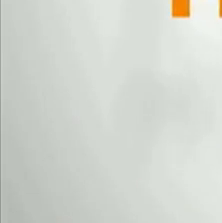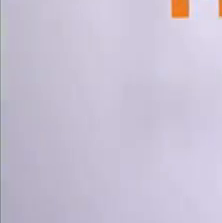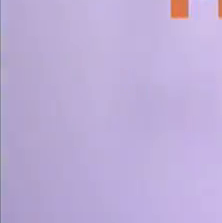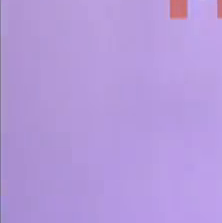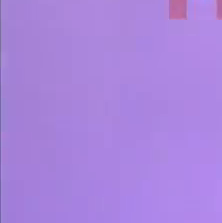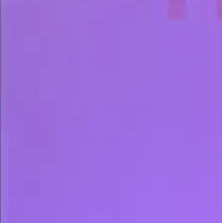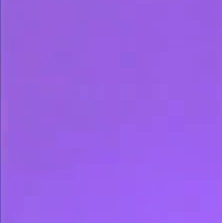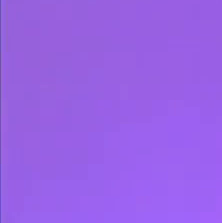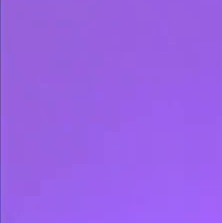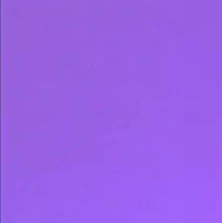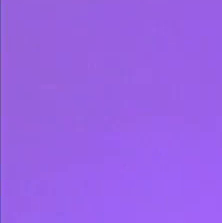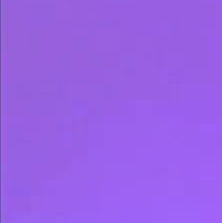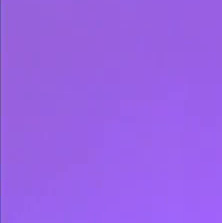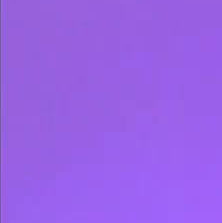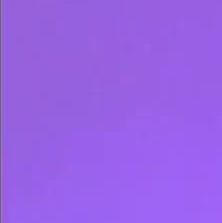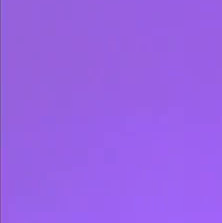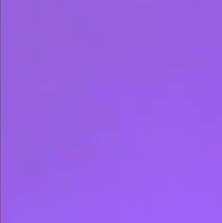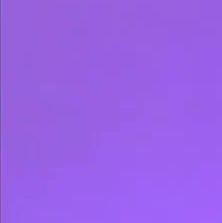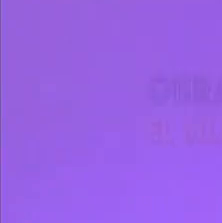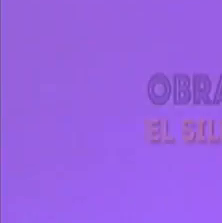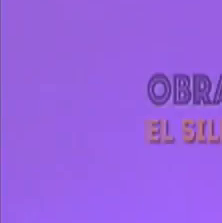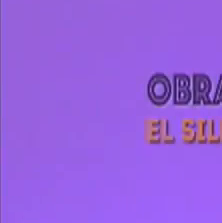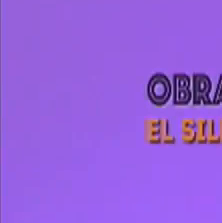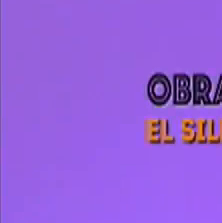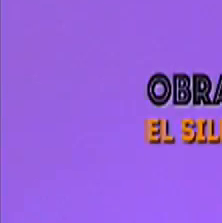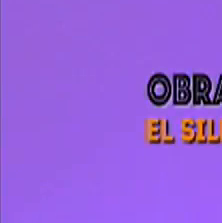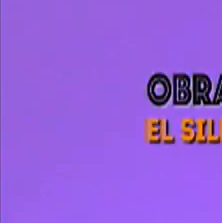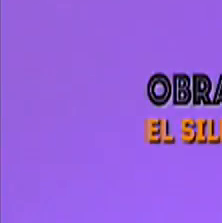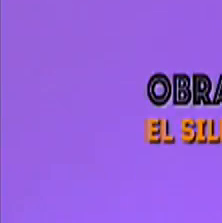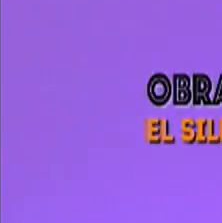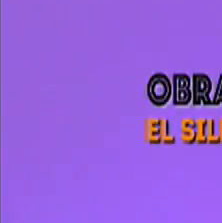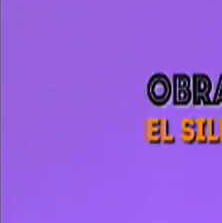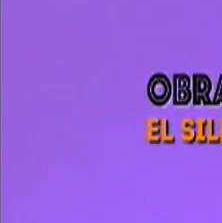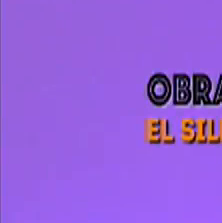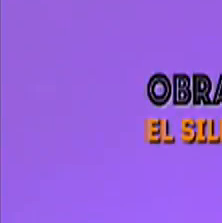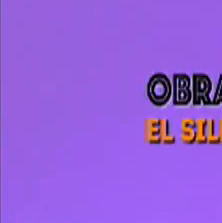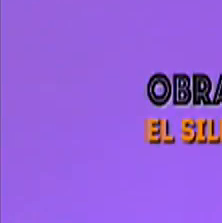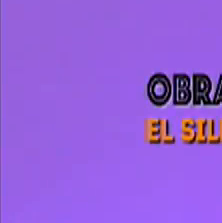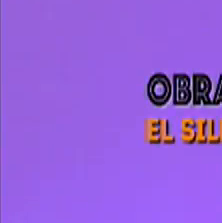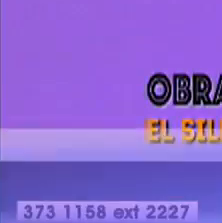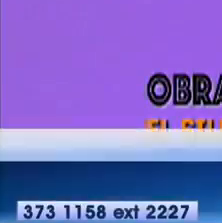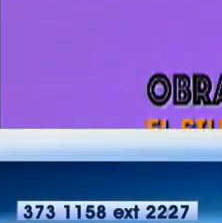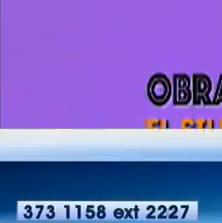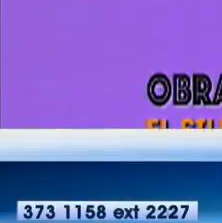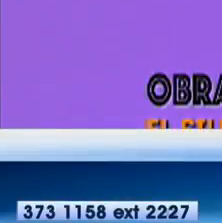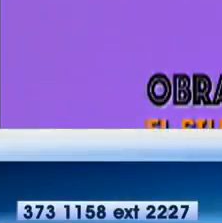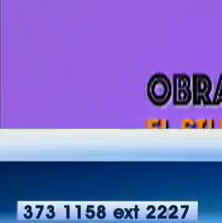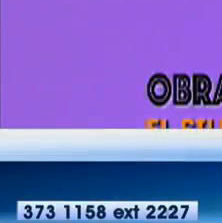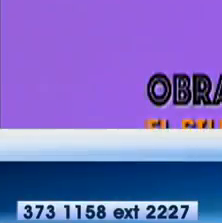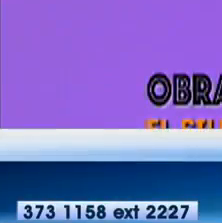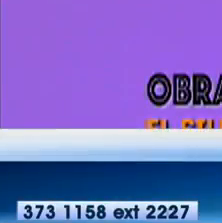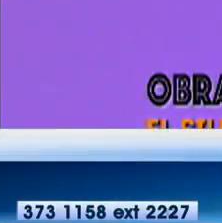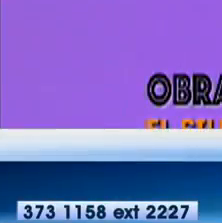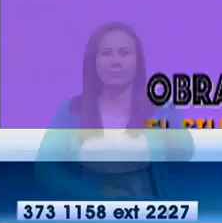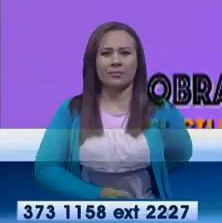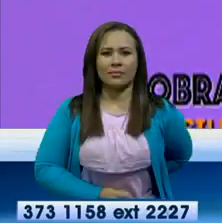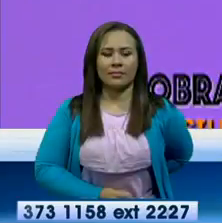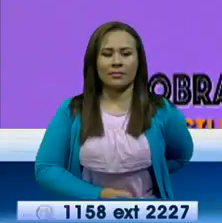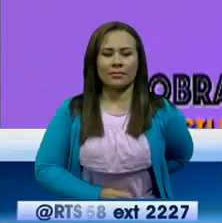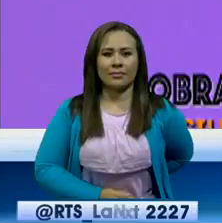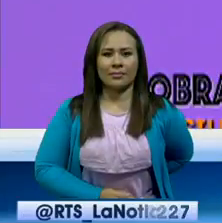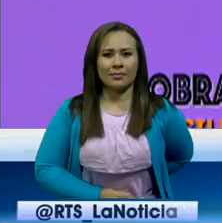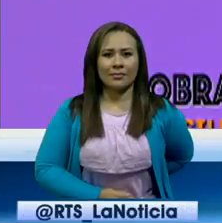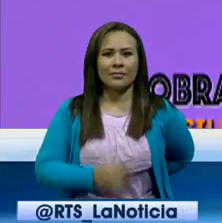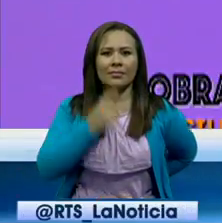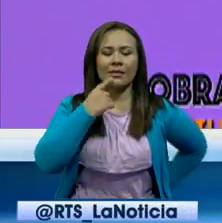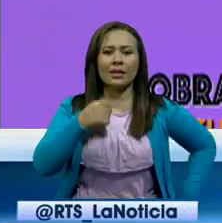te acuerdas cuando me me dolía la cabeza roberto y yo pasaba horas con una compresa de agua fría sobre